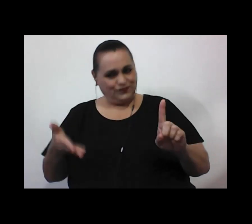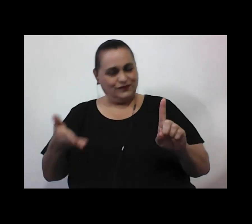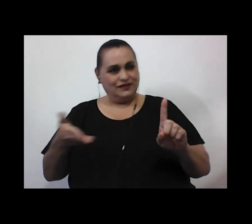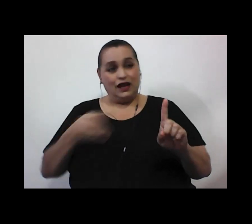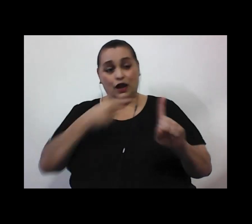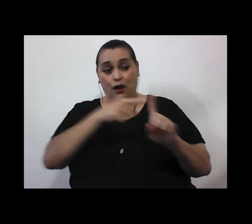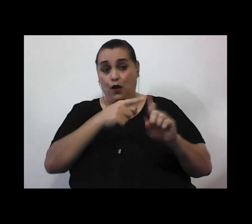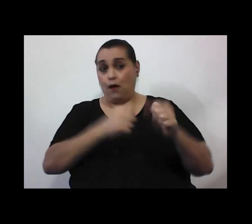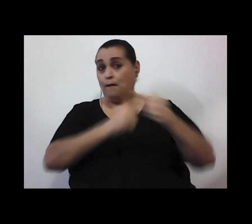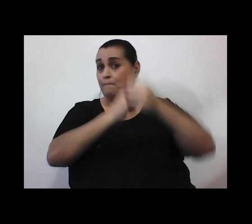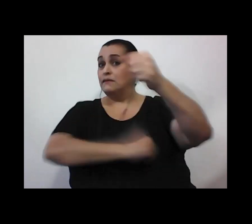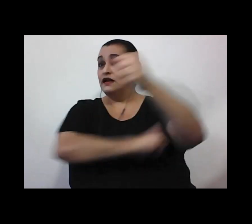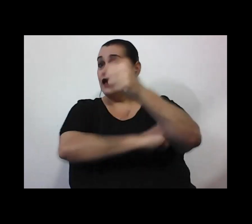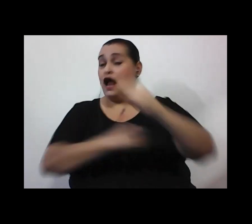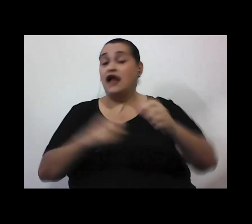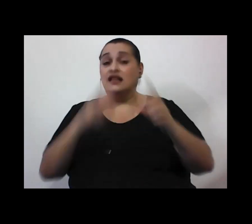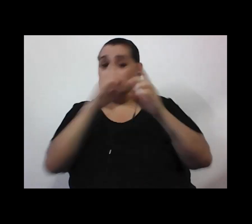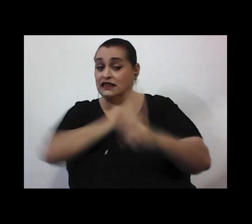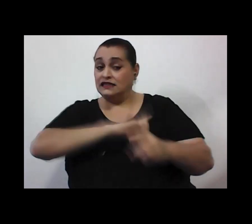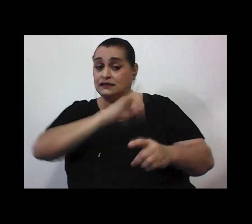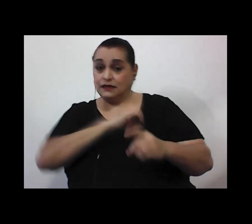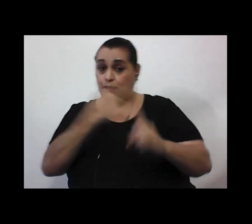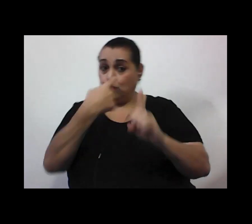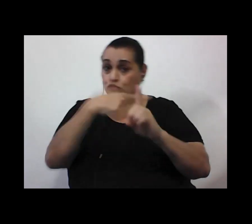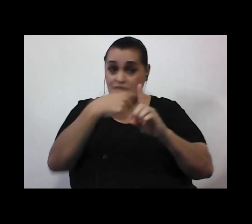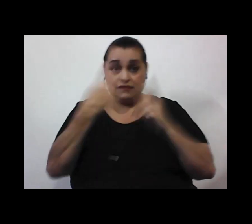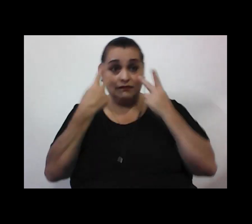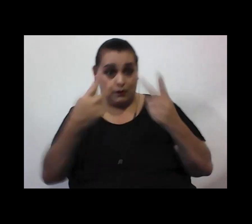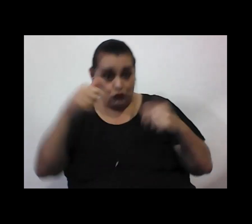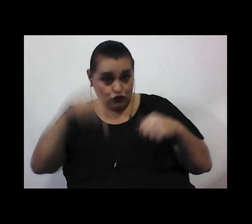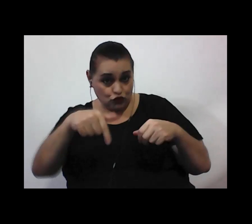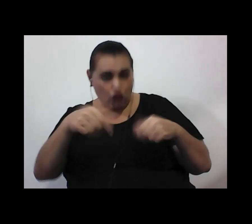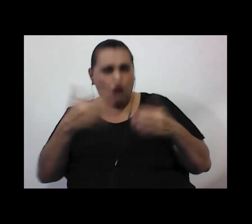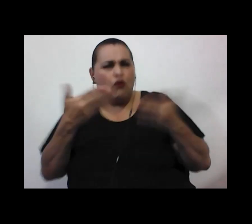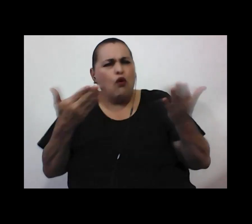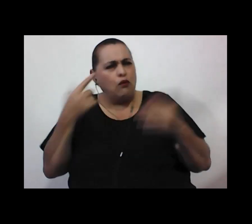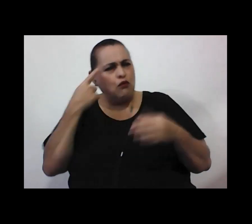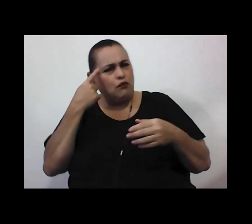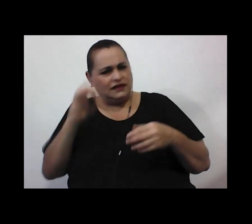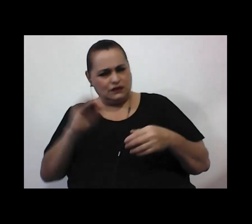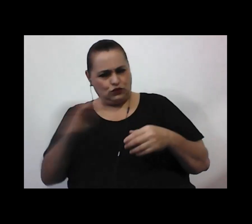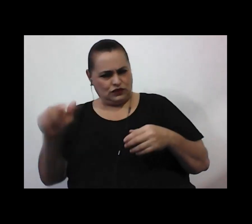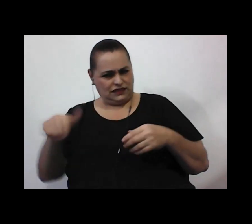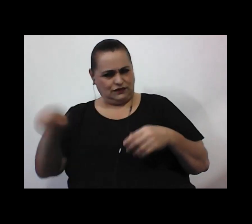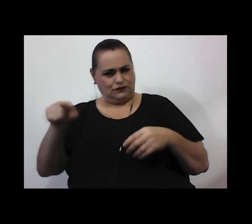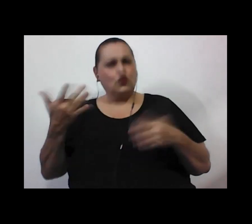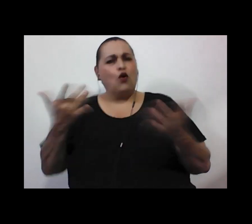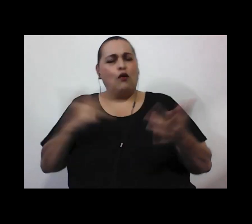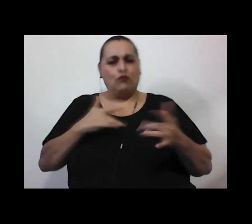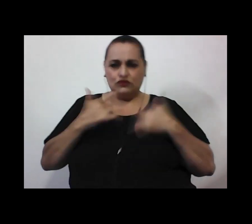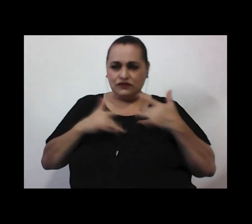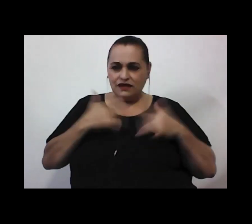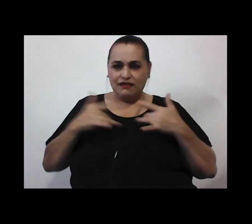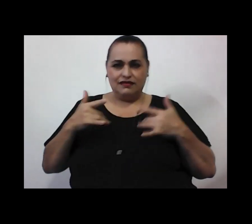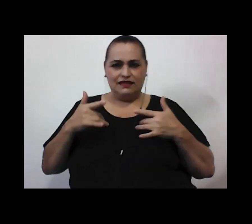de la disciplina positiva que observaremos hoy, cómo piensan y cómo sienten las niñas,